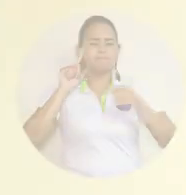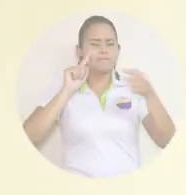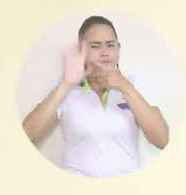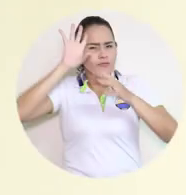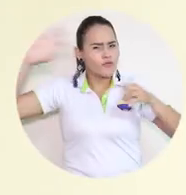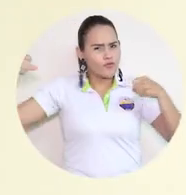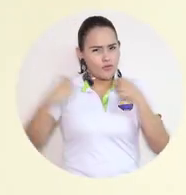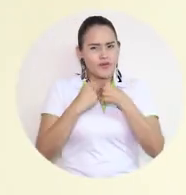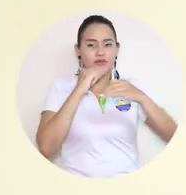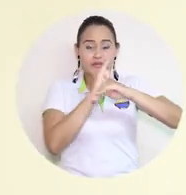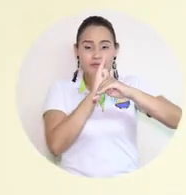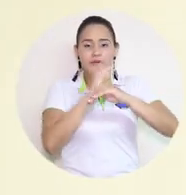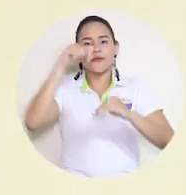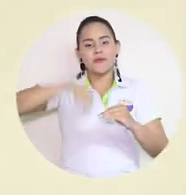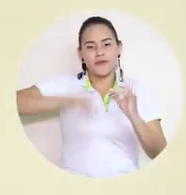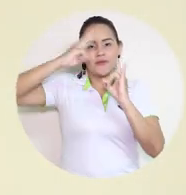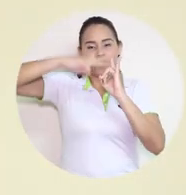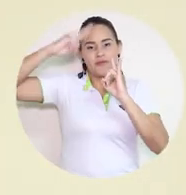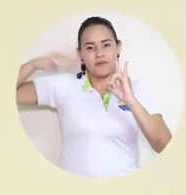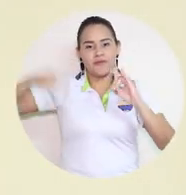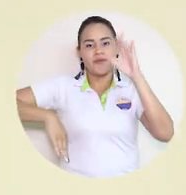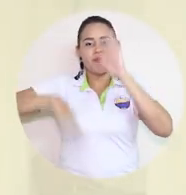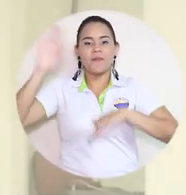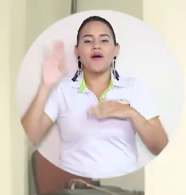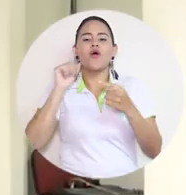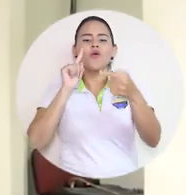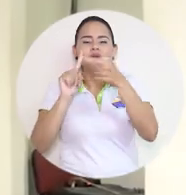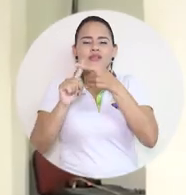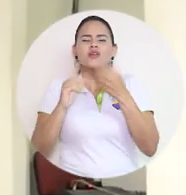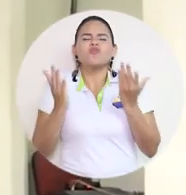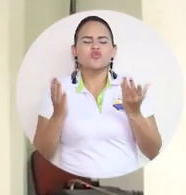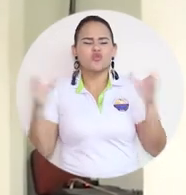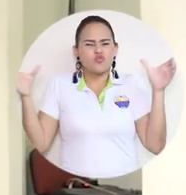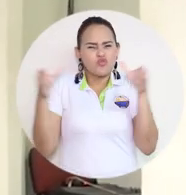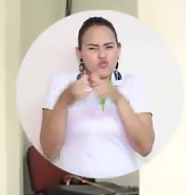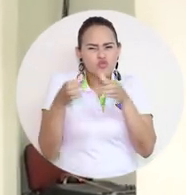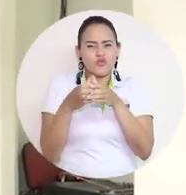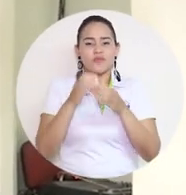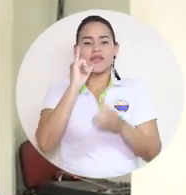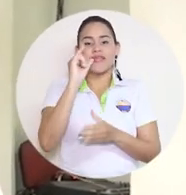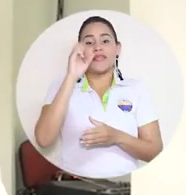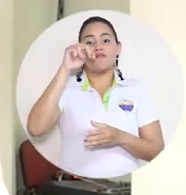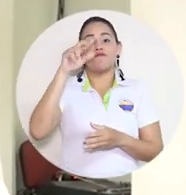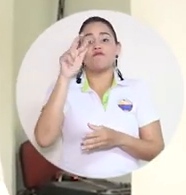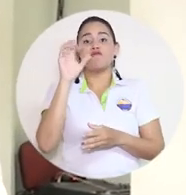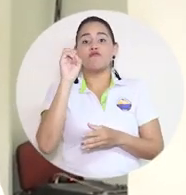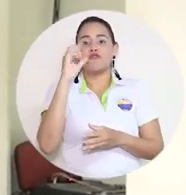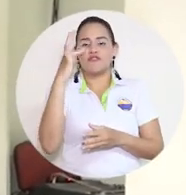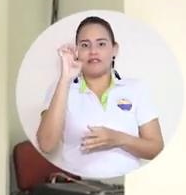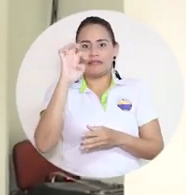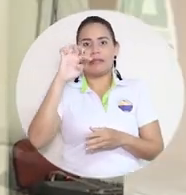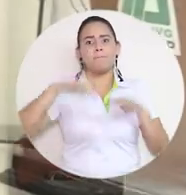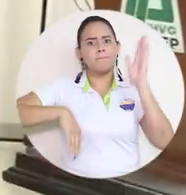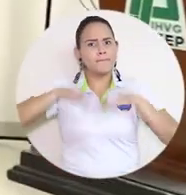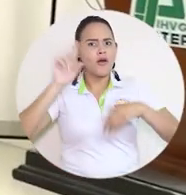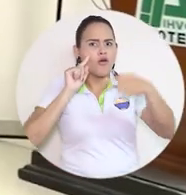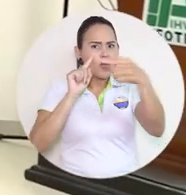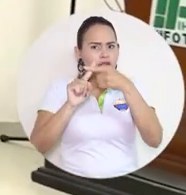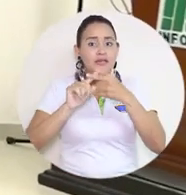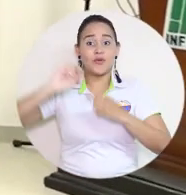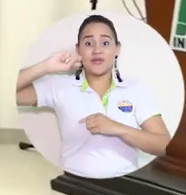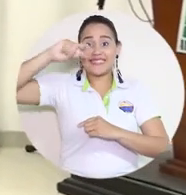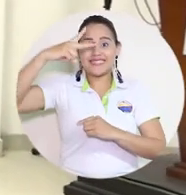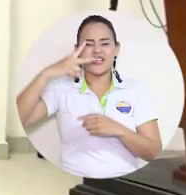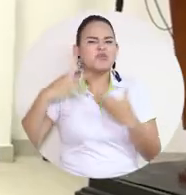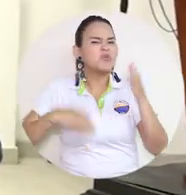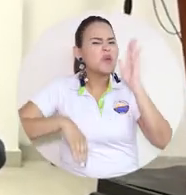A partir del convenio interinstitucional entre la Universidad del Magdalena y el Instituto Nacional de Formación Técnica Profesional Infotep, se llevó a cabo el lanzamiento